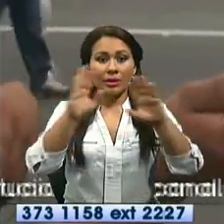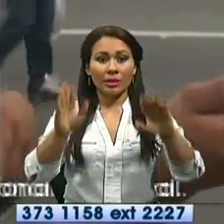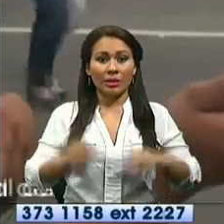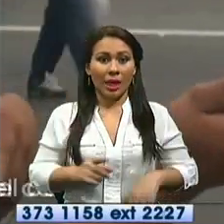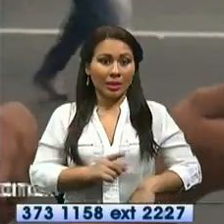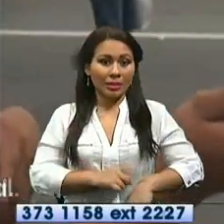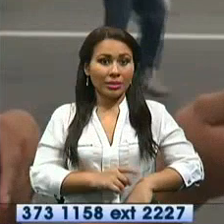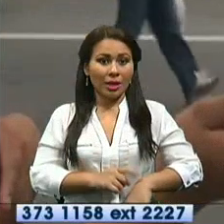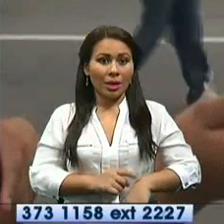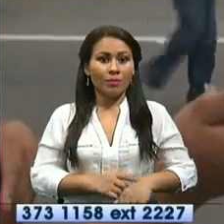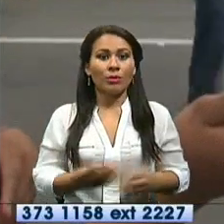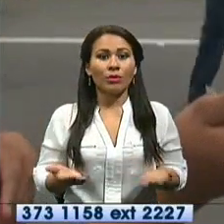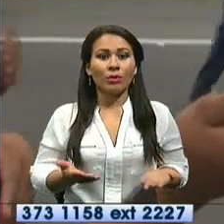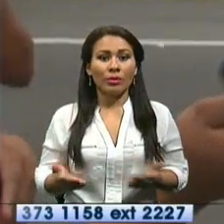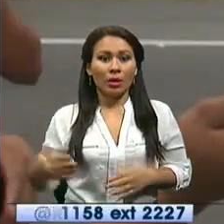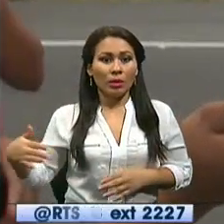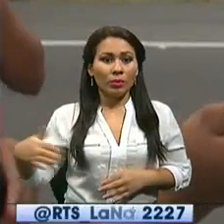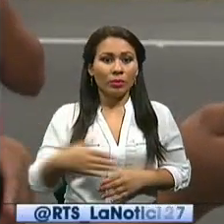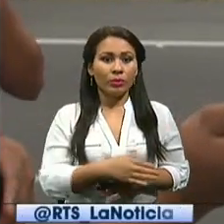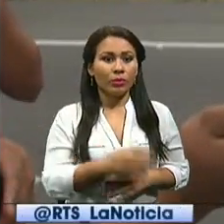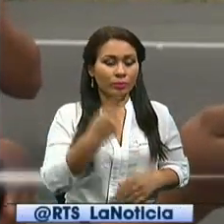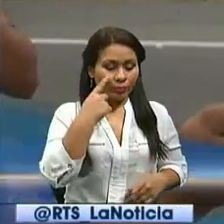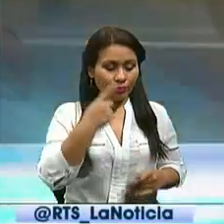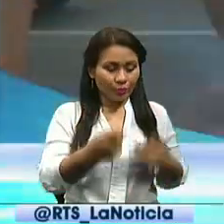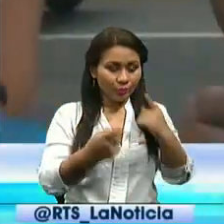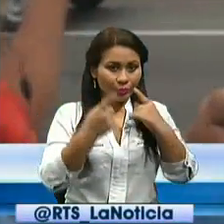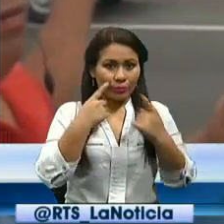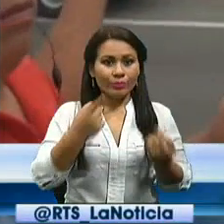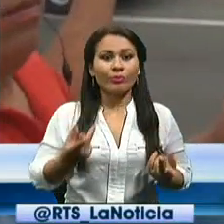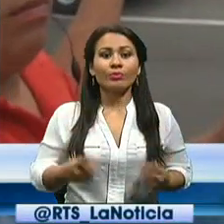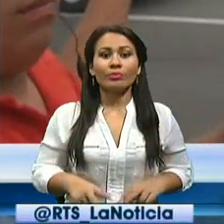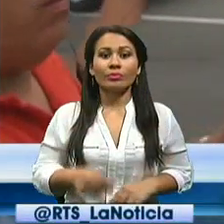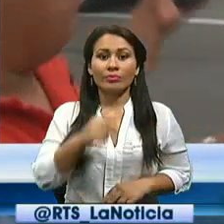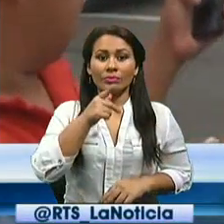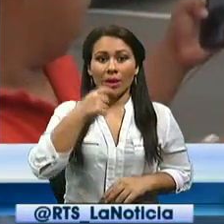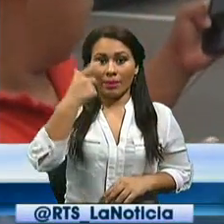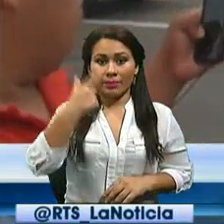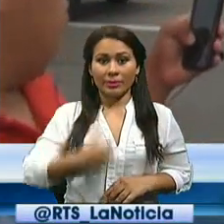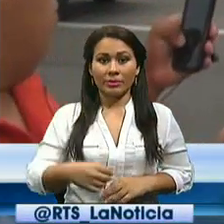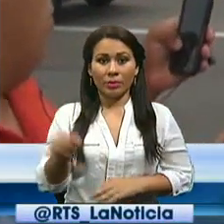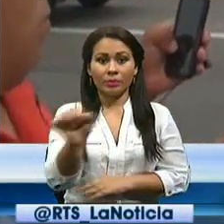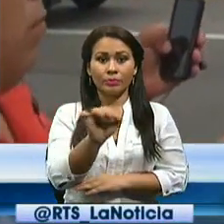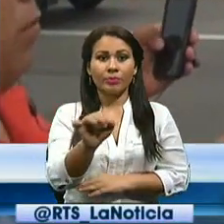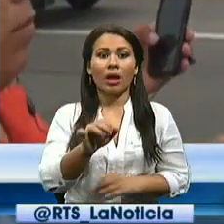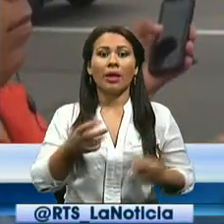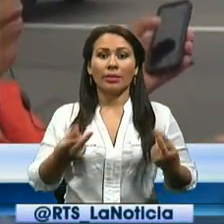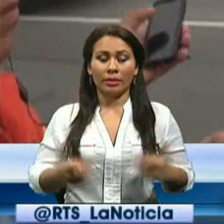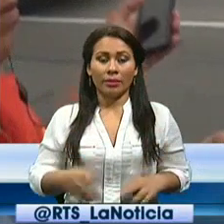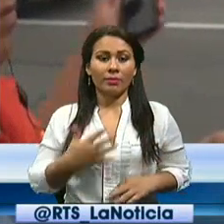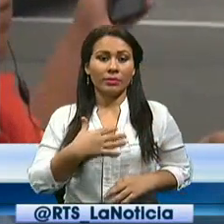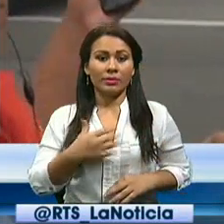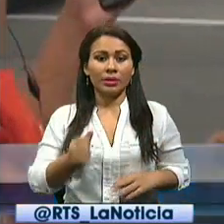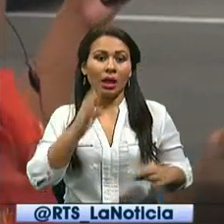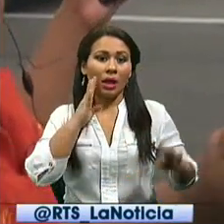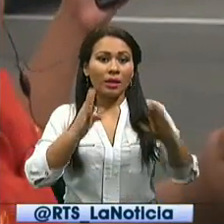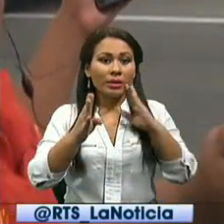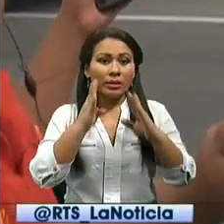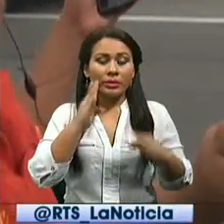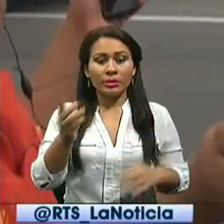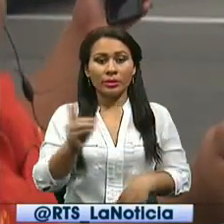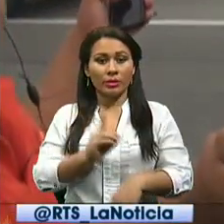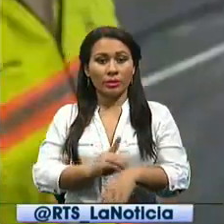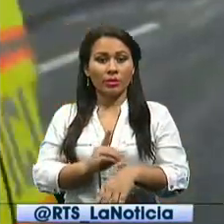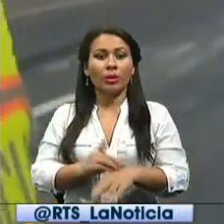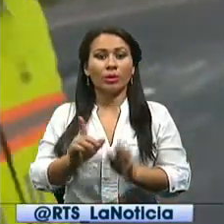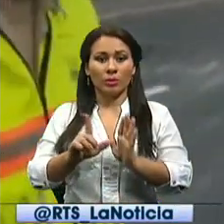que transcurrió fue inmediato porque estábamos casi en el destacamento. El conductor se encuentra ahorita también recibiendo la atención médica y él dará también